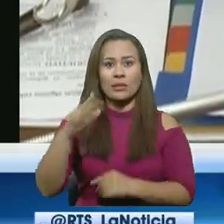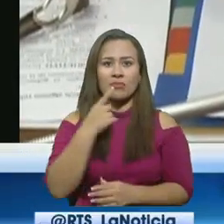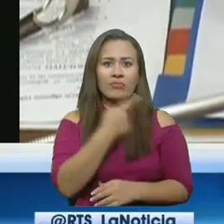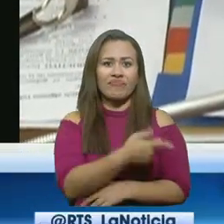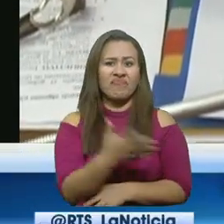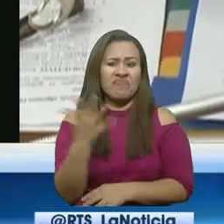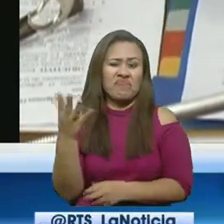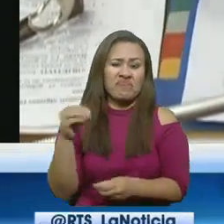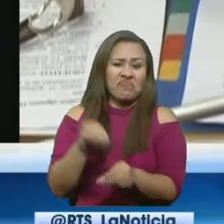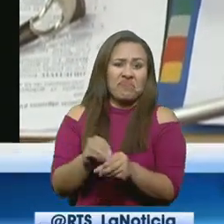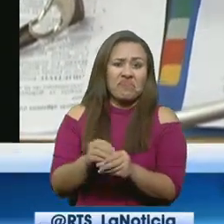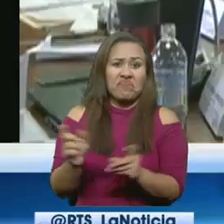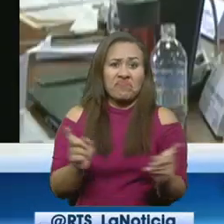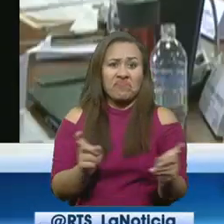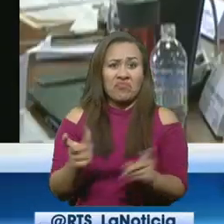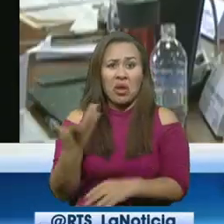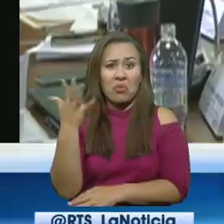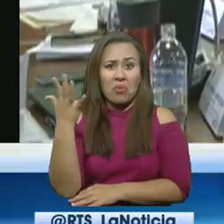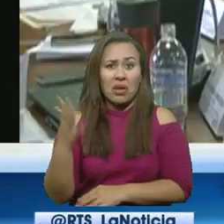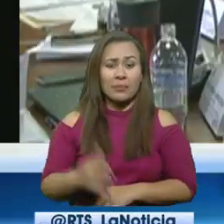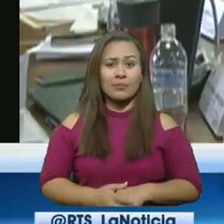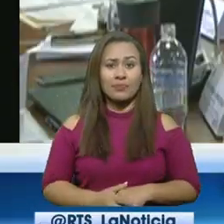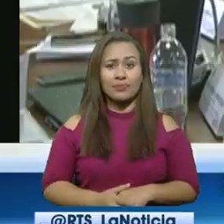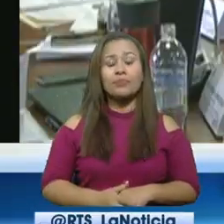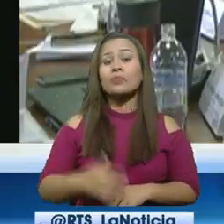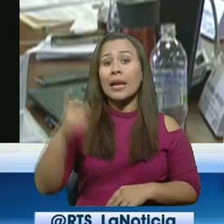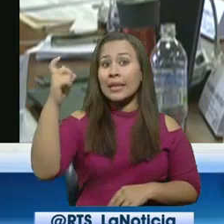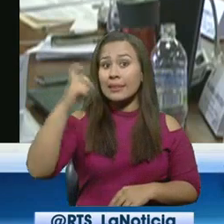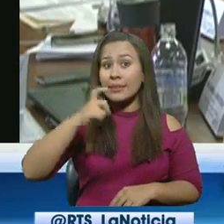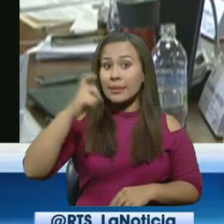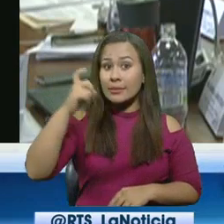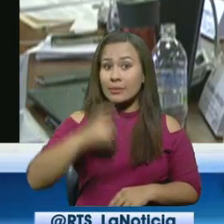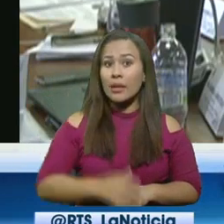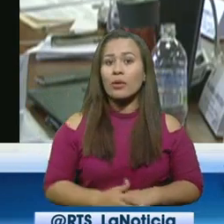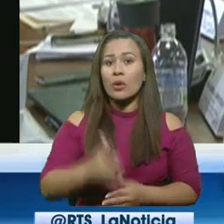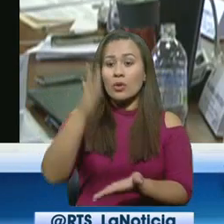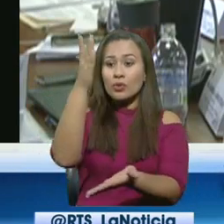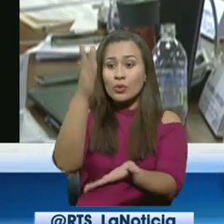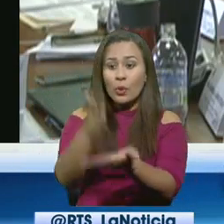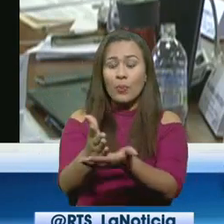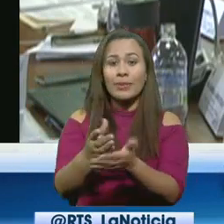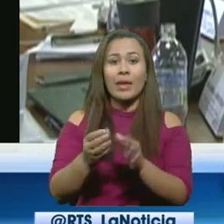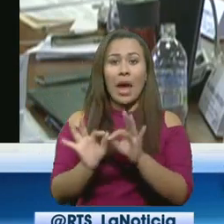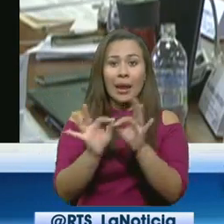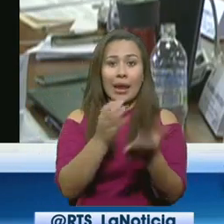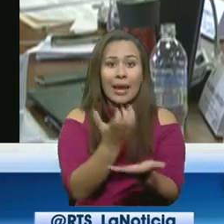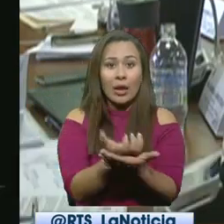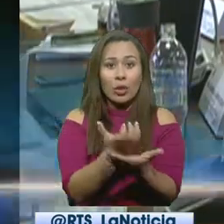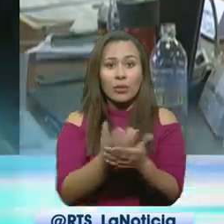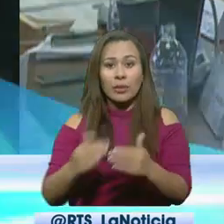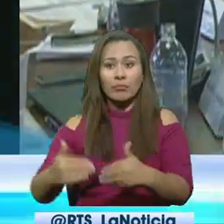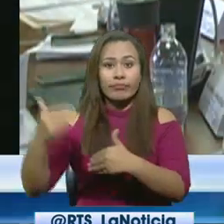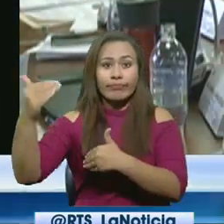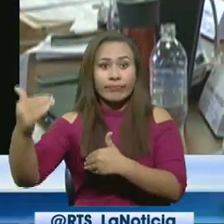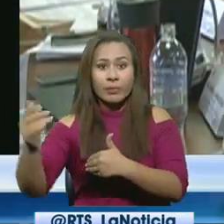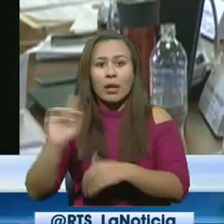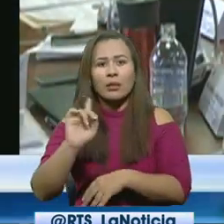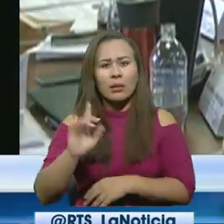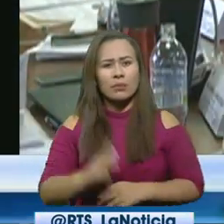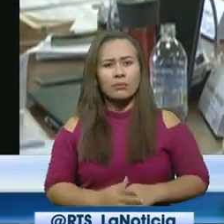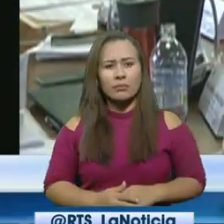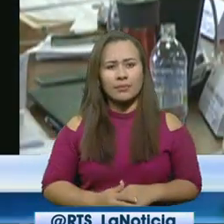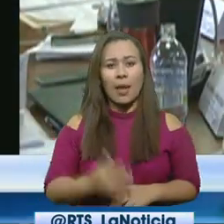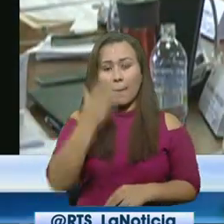en época de crisis, decían. Es necesario observar esta proforma presupuestaria porque la política